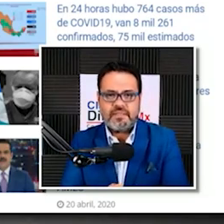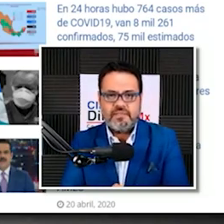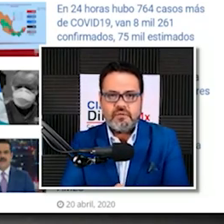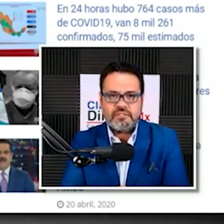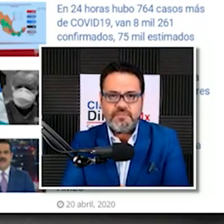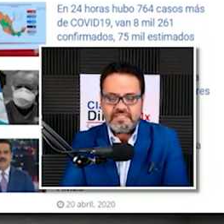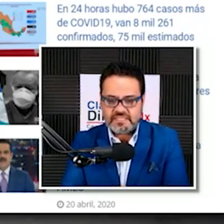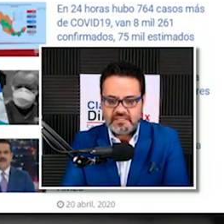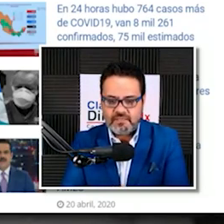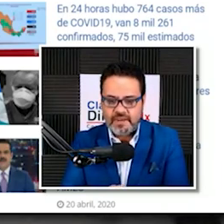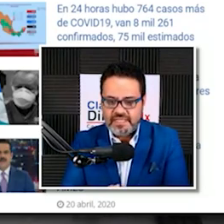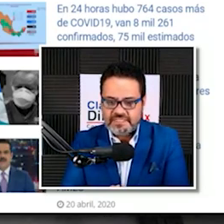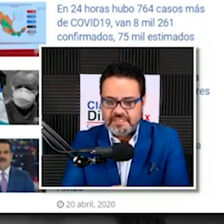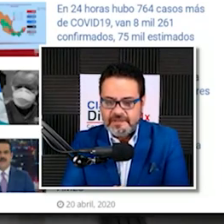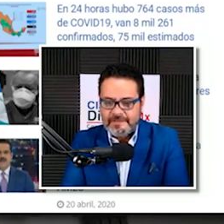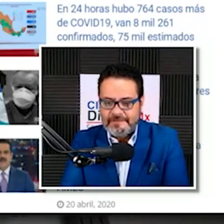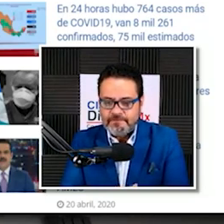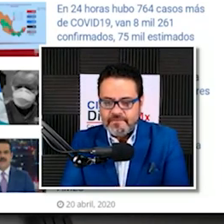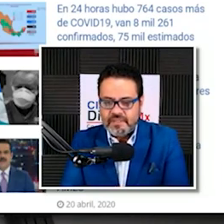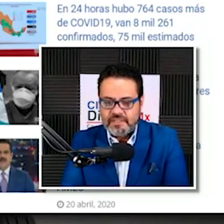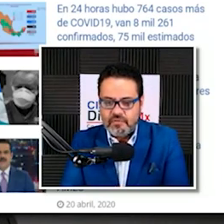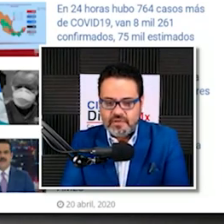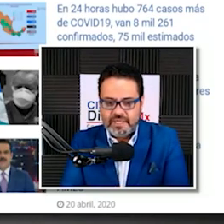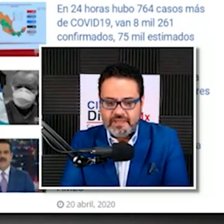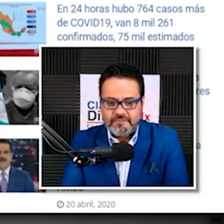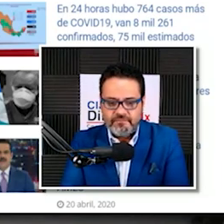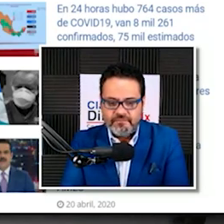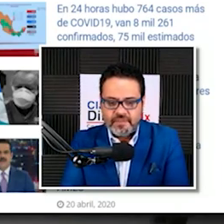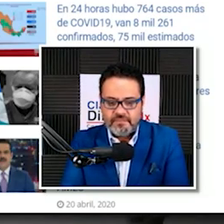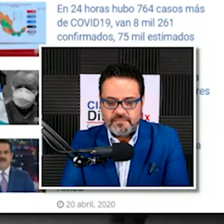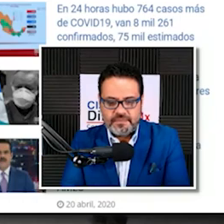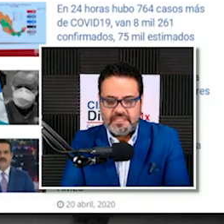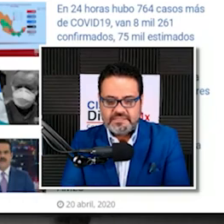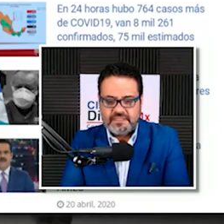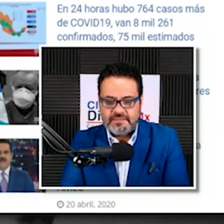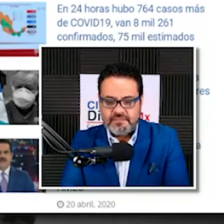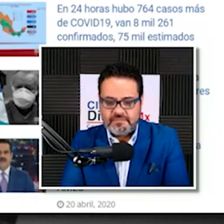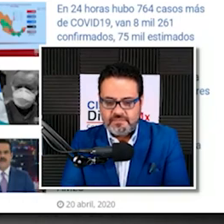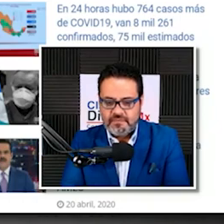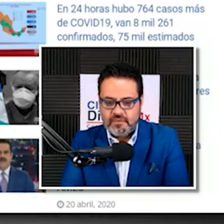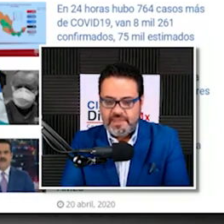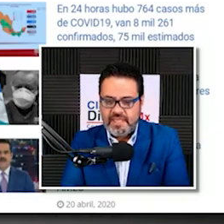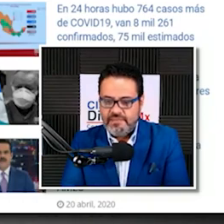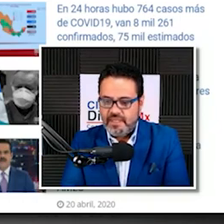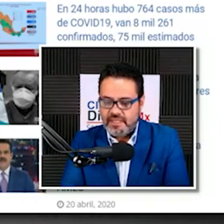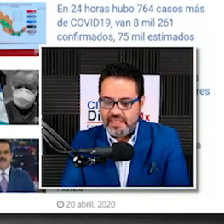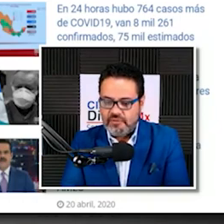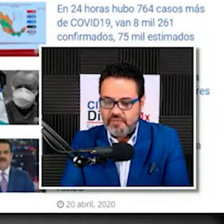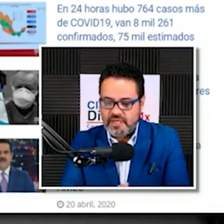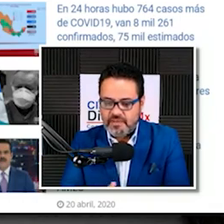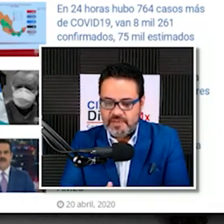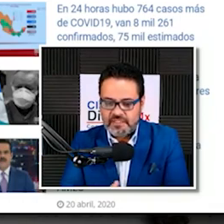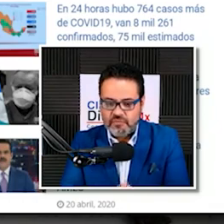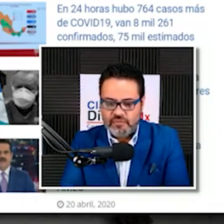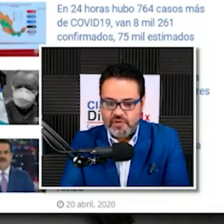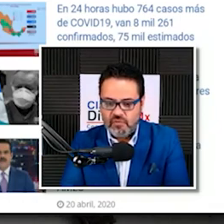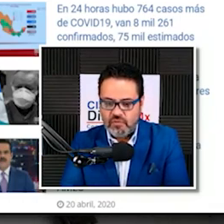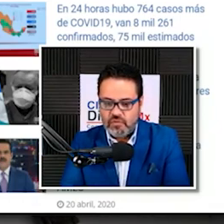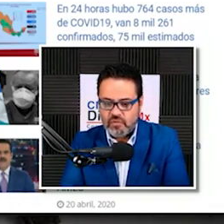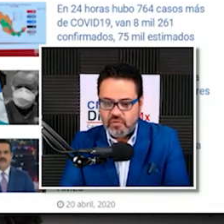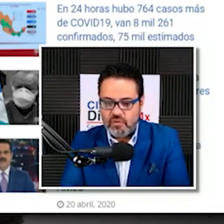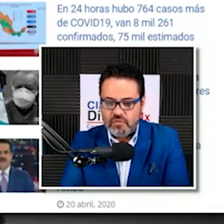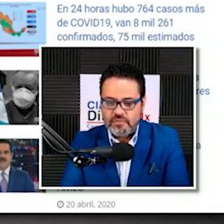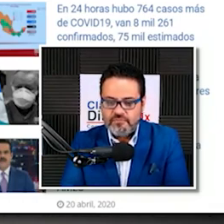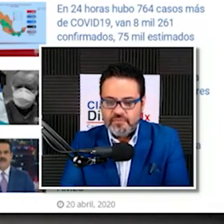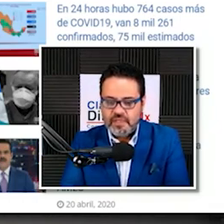están repartiendo despensas en el país, dijo que no veía bien que ya anduvieran repartiendo frijol